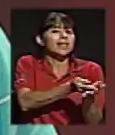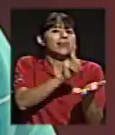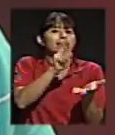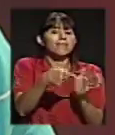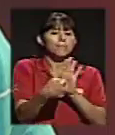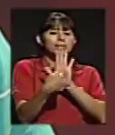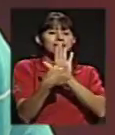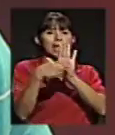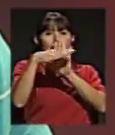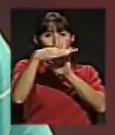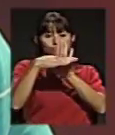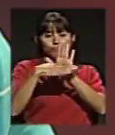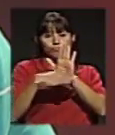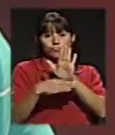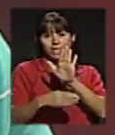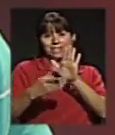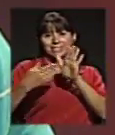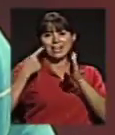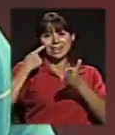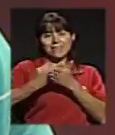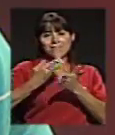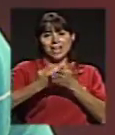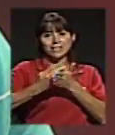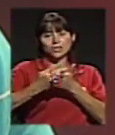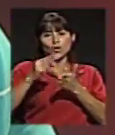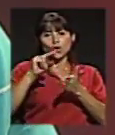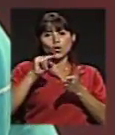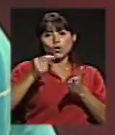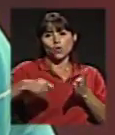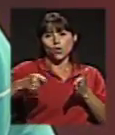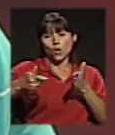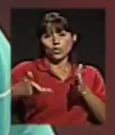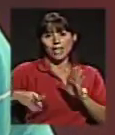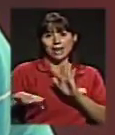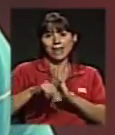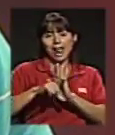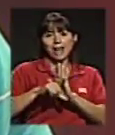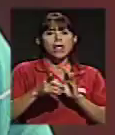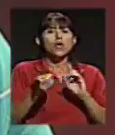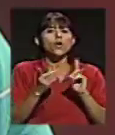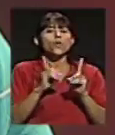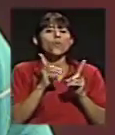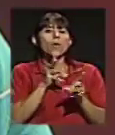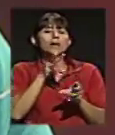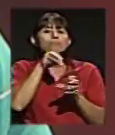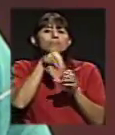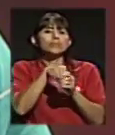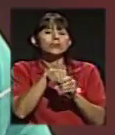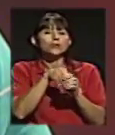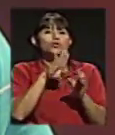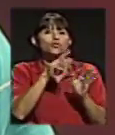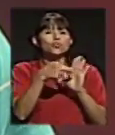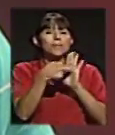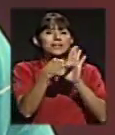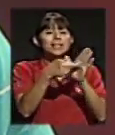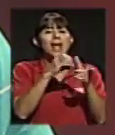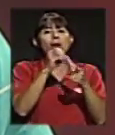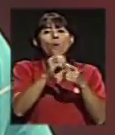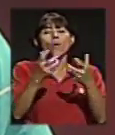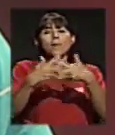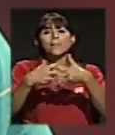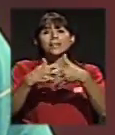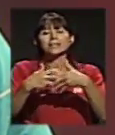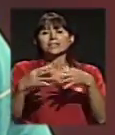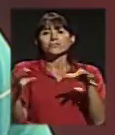certificación notarial o registral de la conformación y distribución accionaria de su representada o empresas relacionadas, mediante la